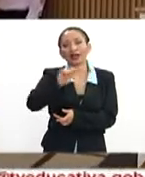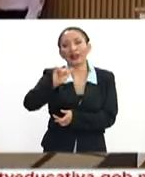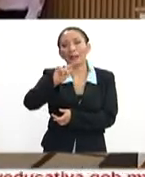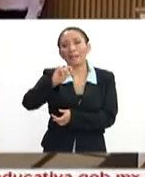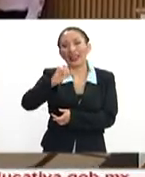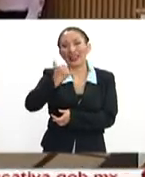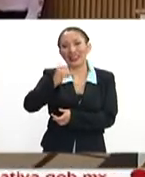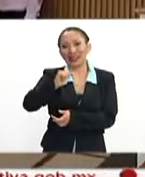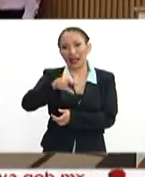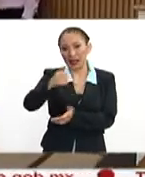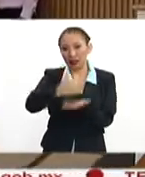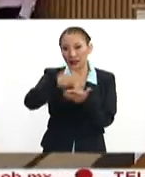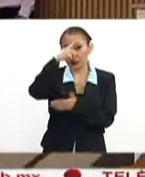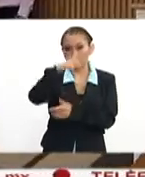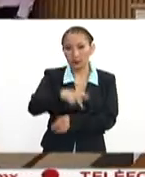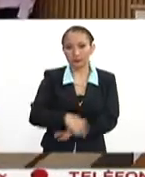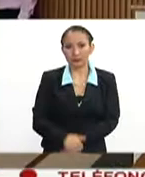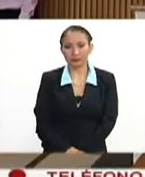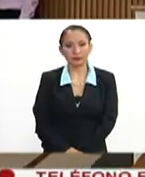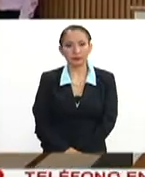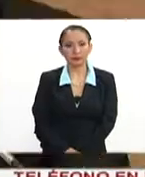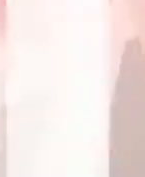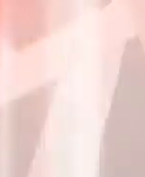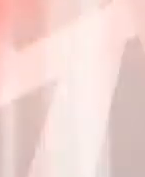Tepeyac, aquí en la Ciudad de México.